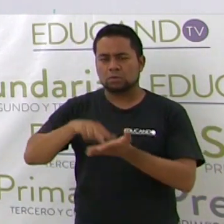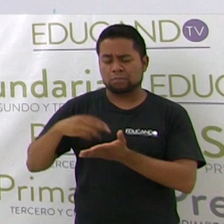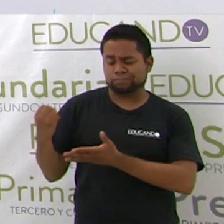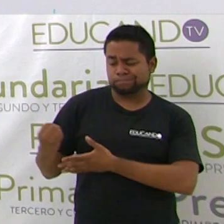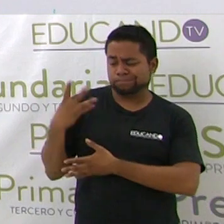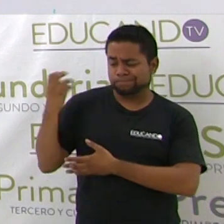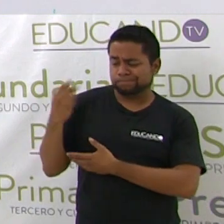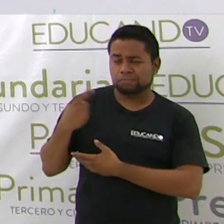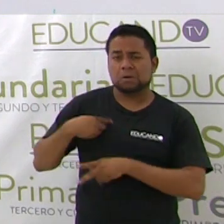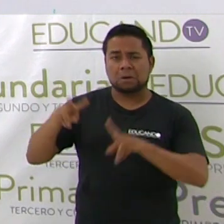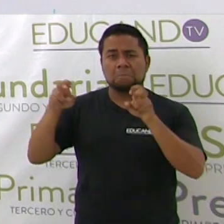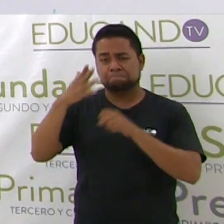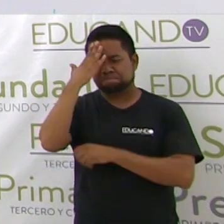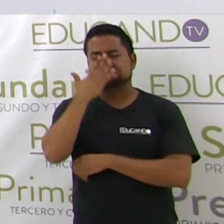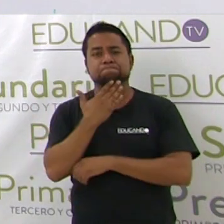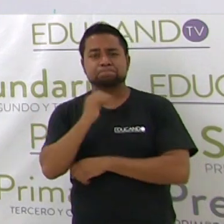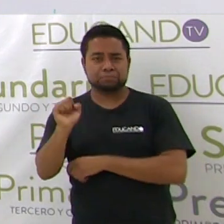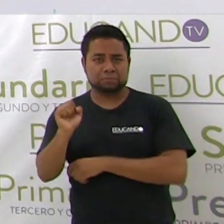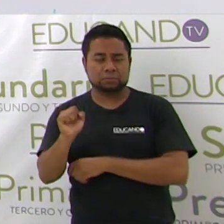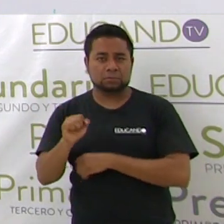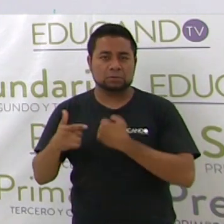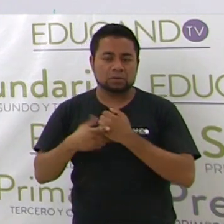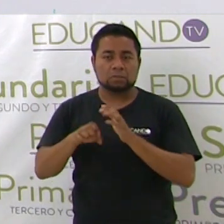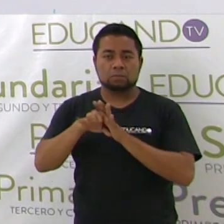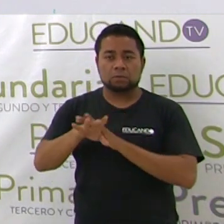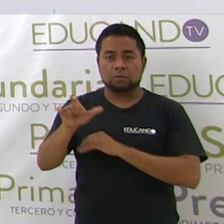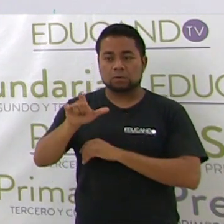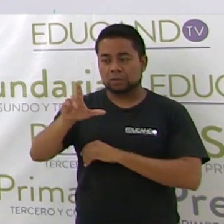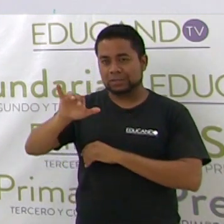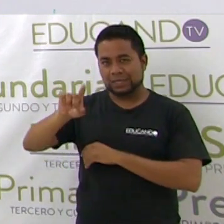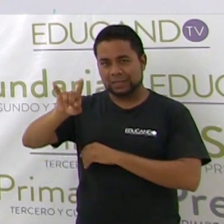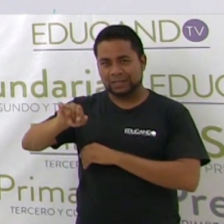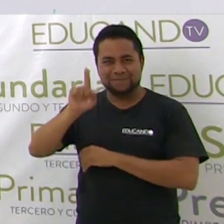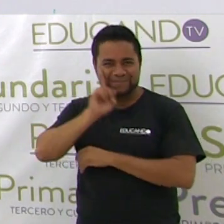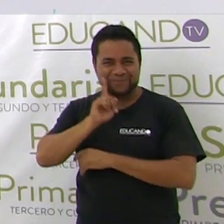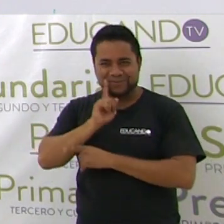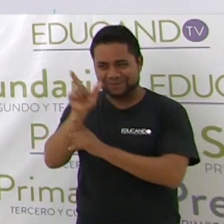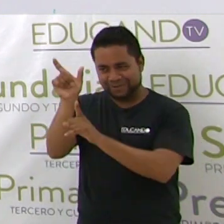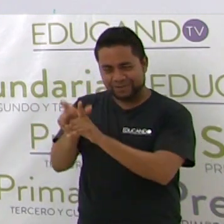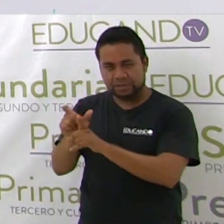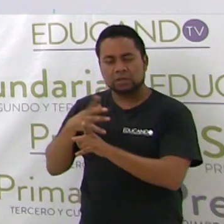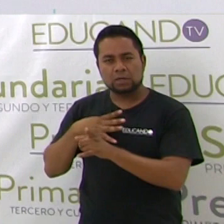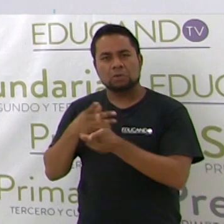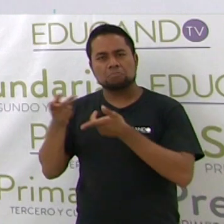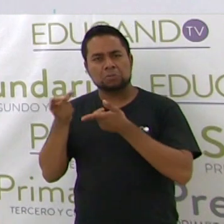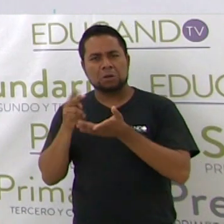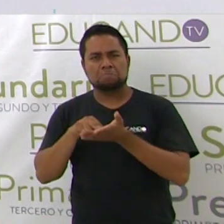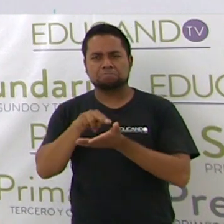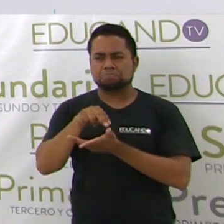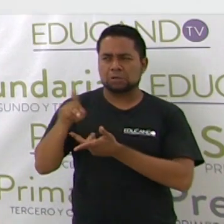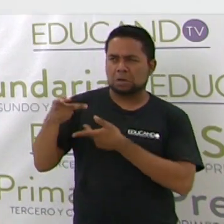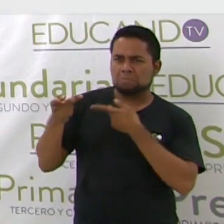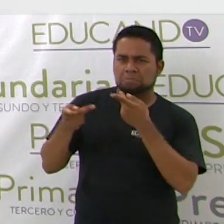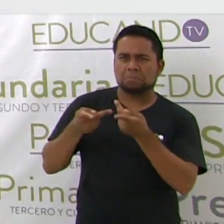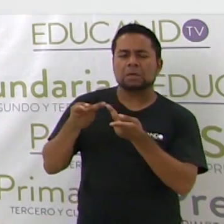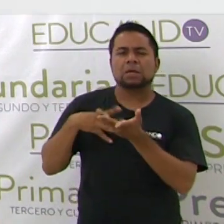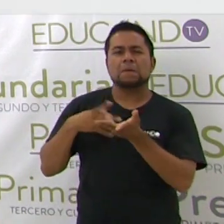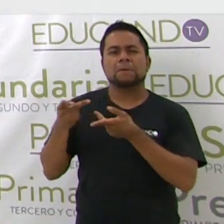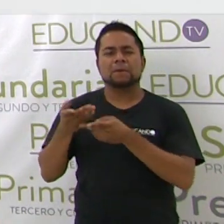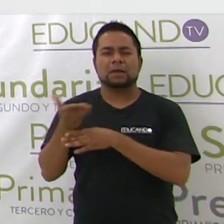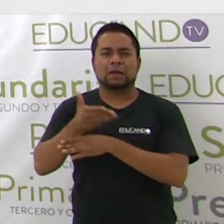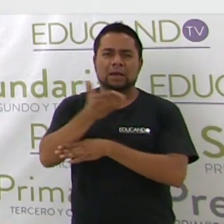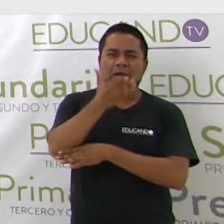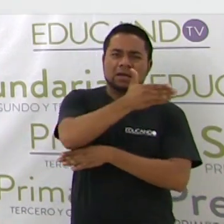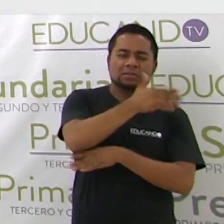no de algo que no conocen. Como en el caso de Cindy, a Cindy la tuvo que practicar muchas veces, ella me contó, maestra,